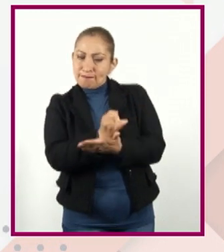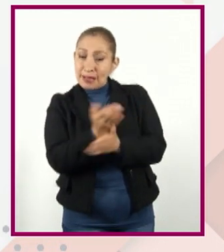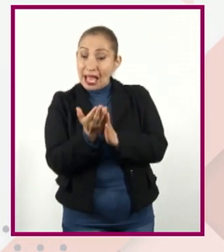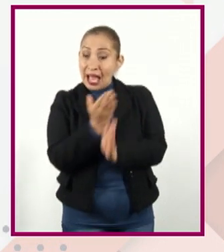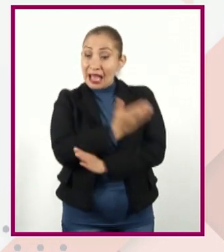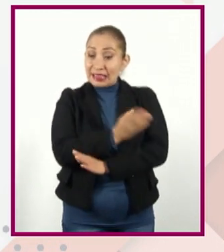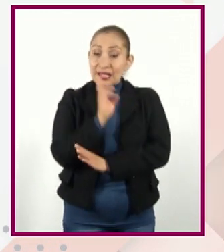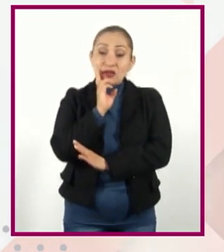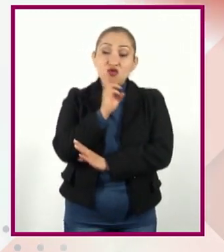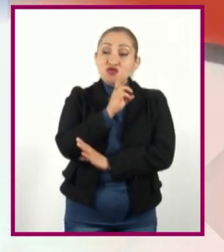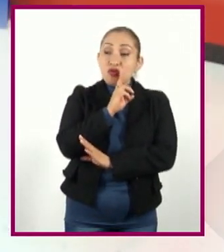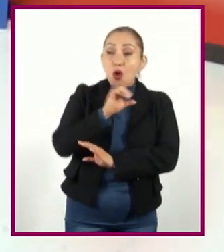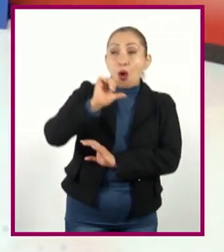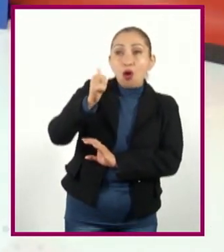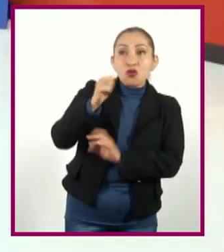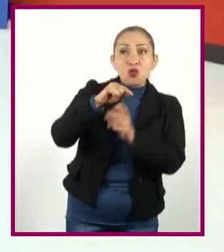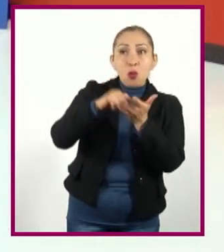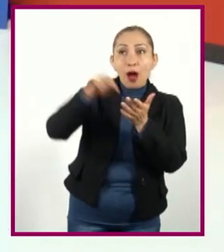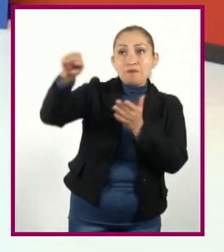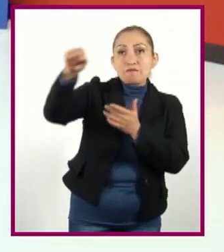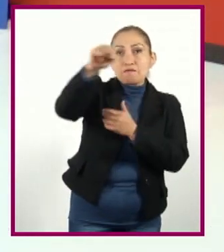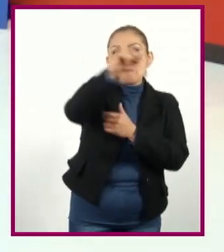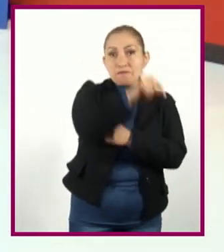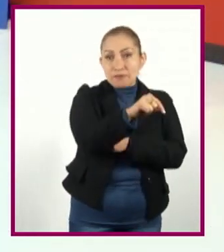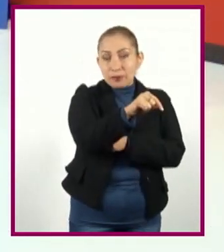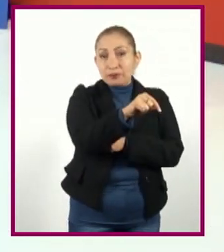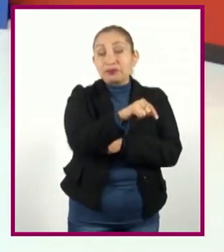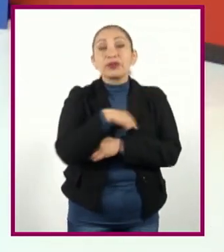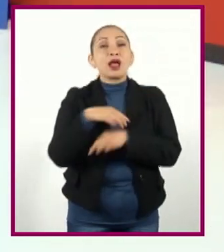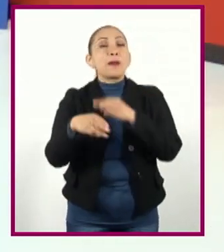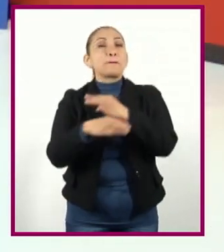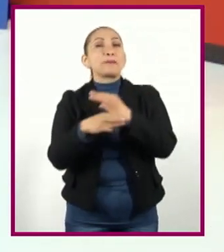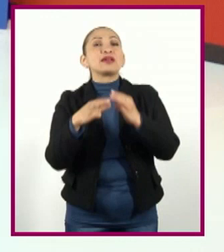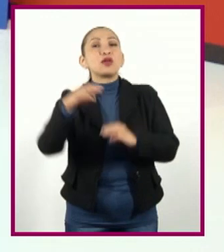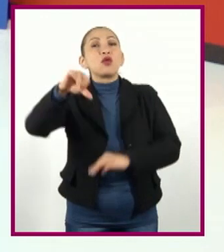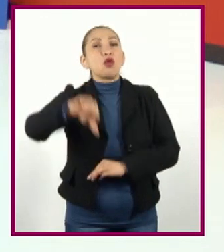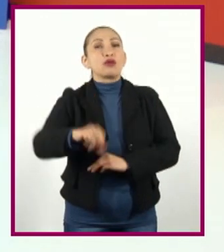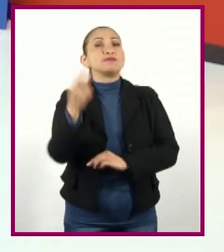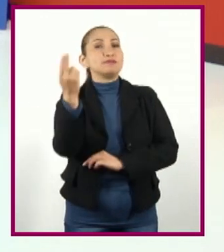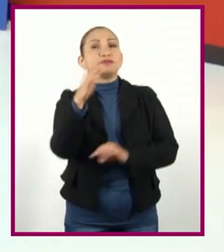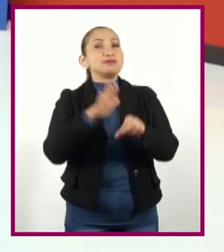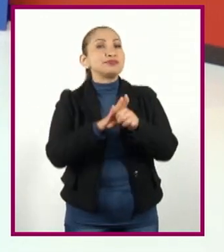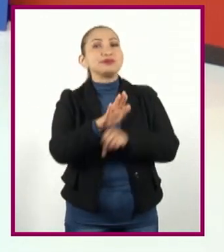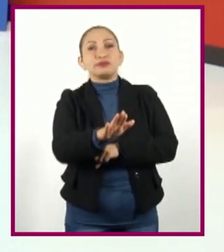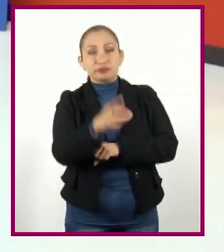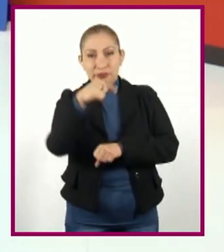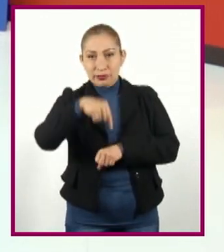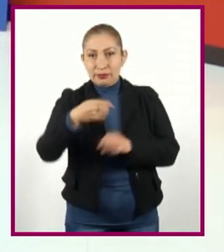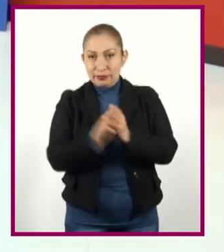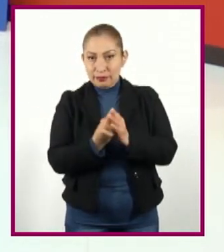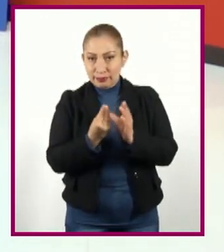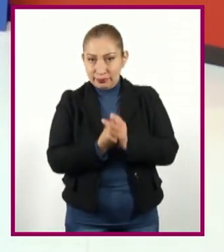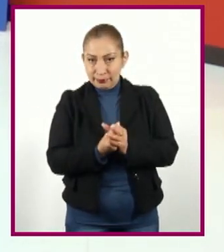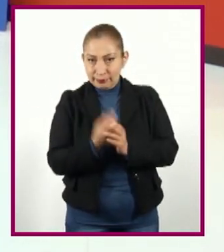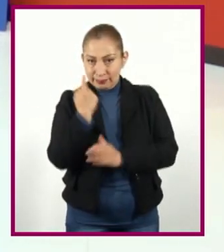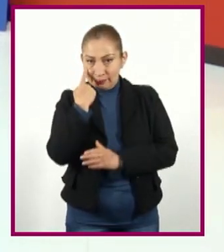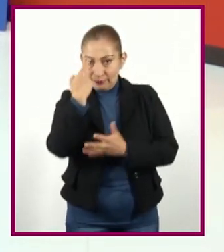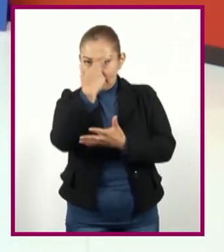de una noticia y diversos medios. Los materiales que vamos a necesitar para esta sesión